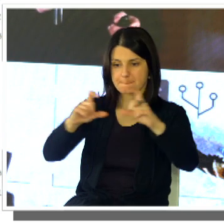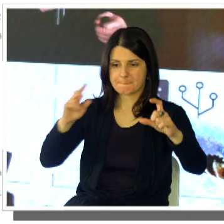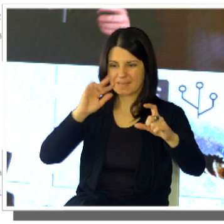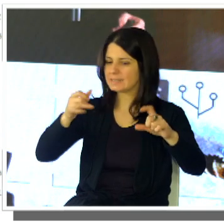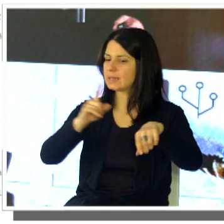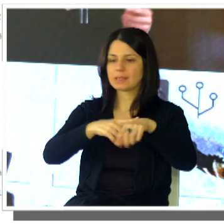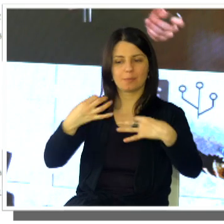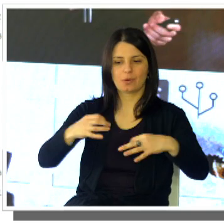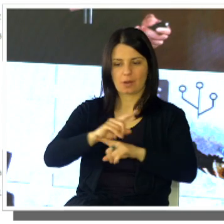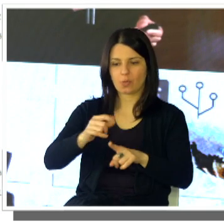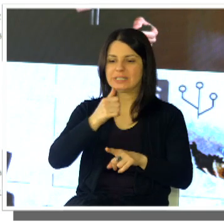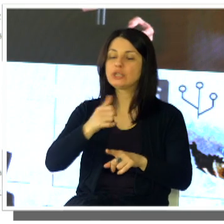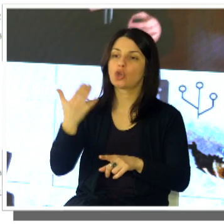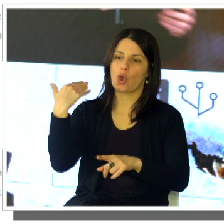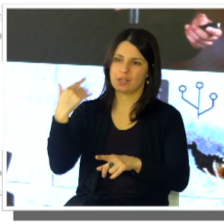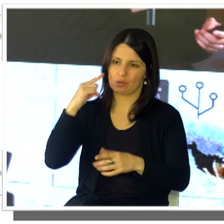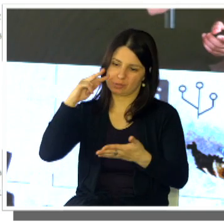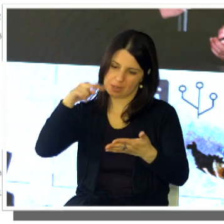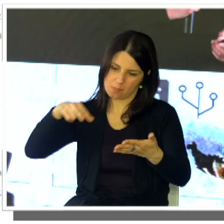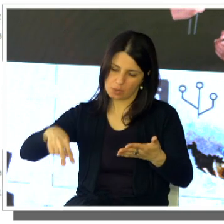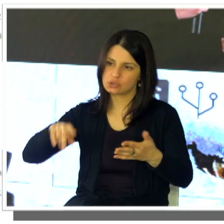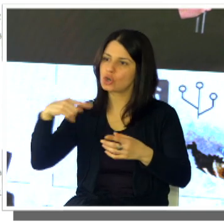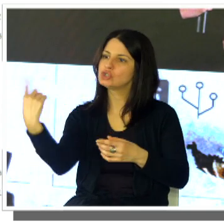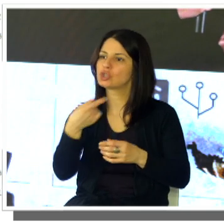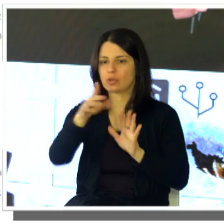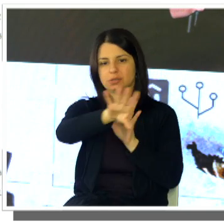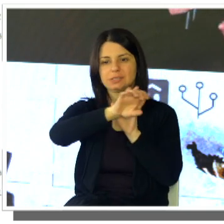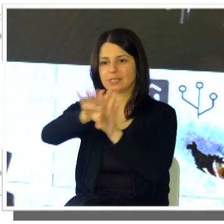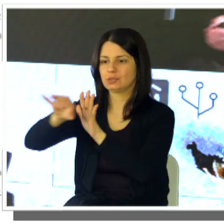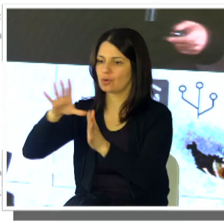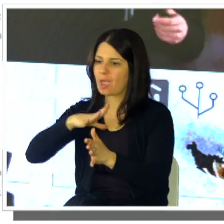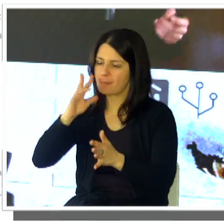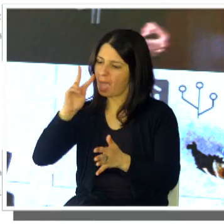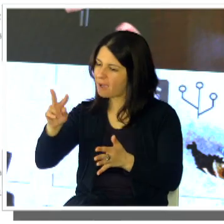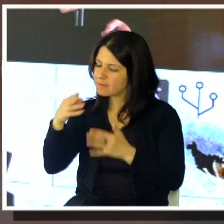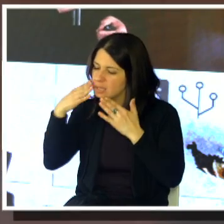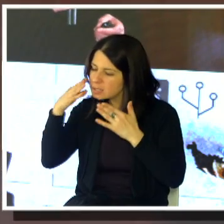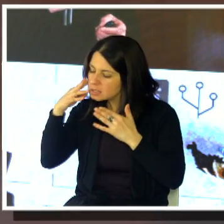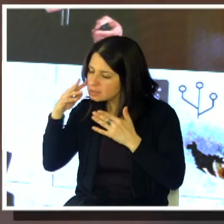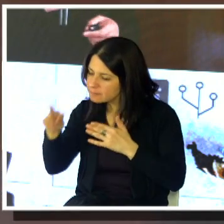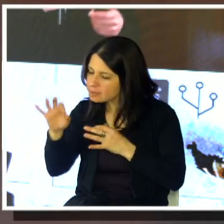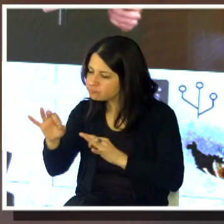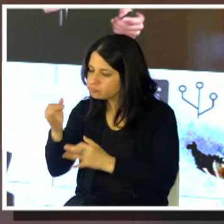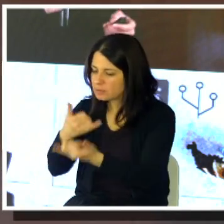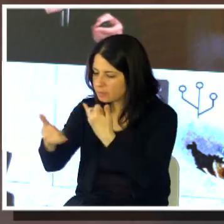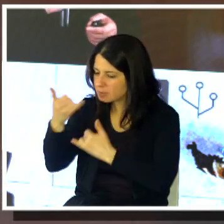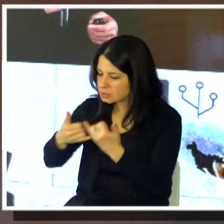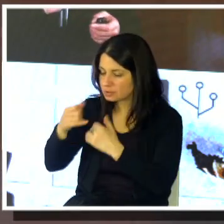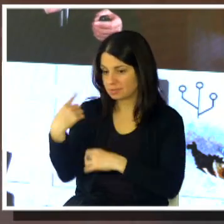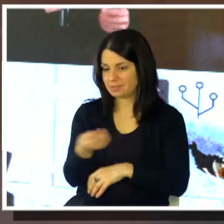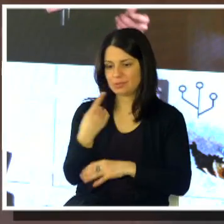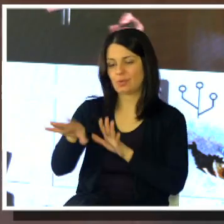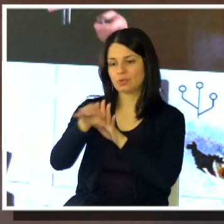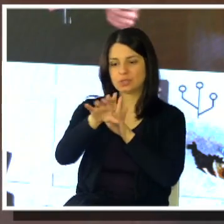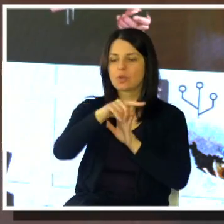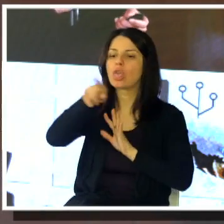real, sino que es el histórico de todos los sensores que tenemos, para poder consultar esa información de